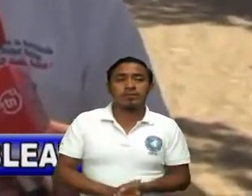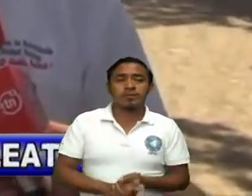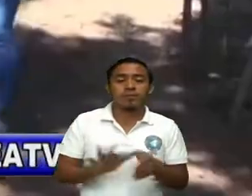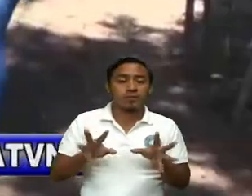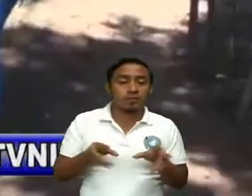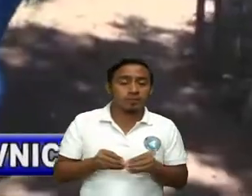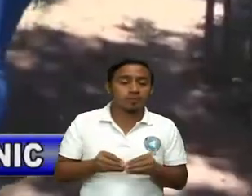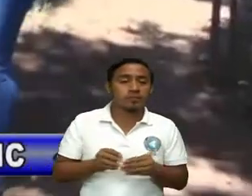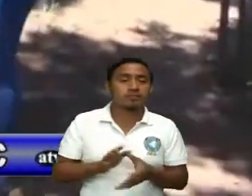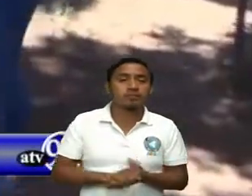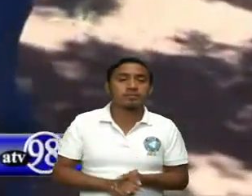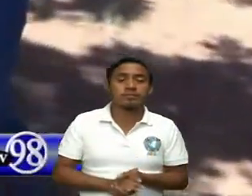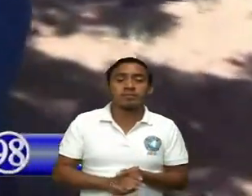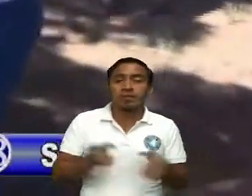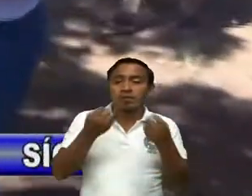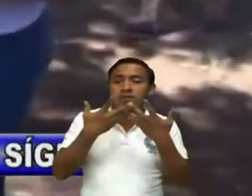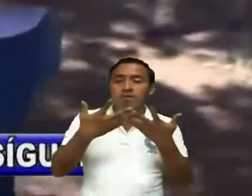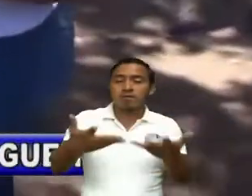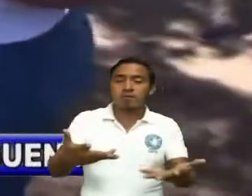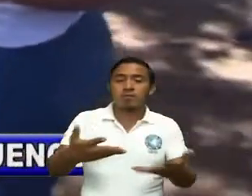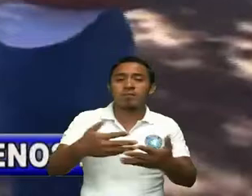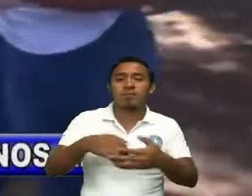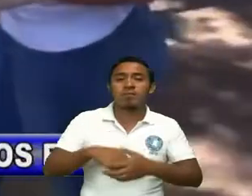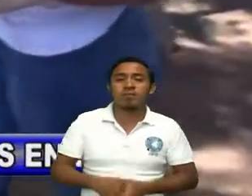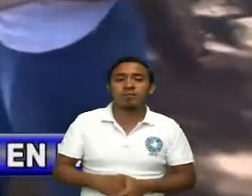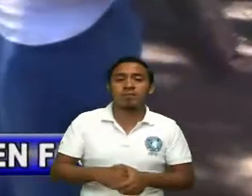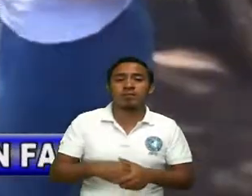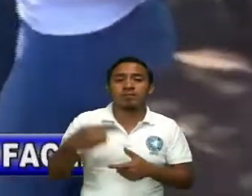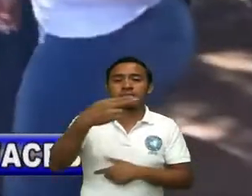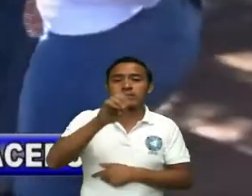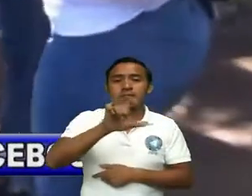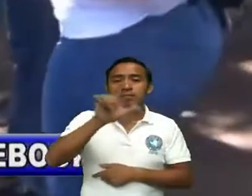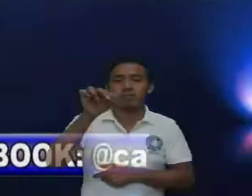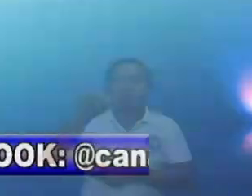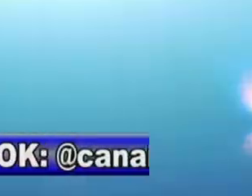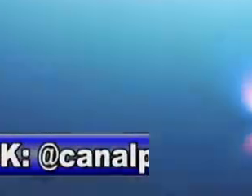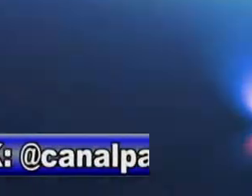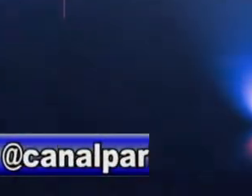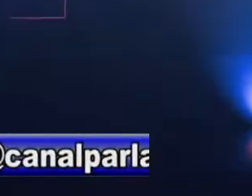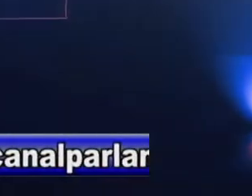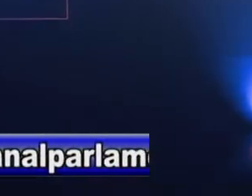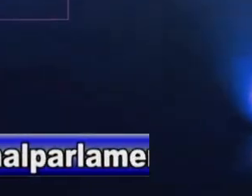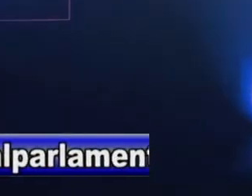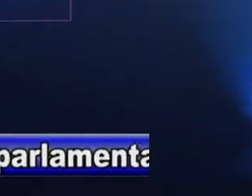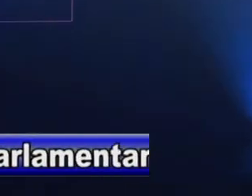total. Desde el municipio de Villa El Carmen les informó Helen Suárez.